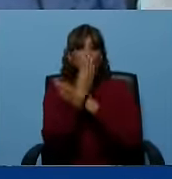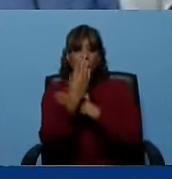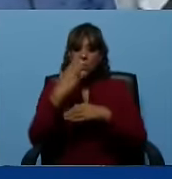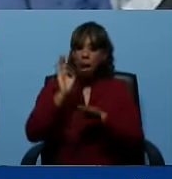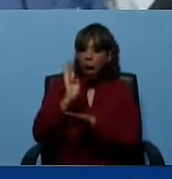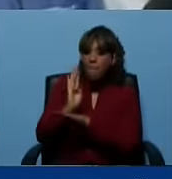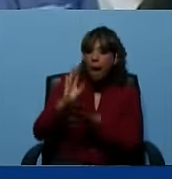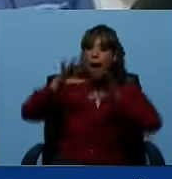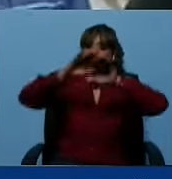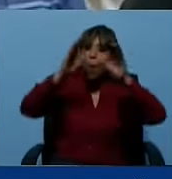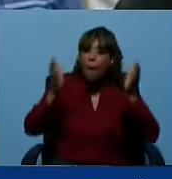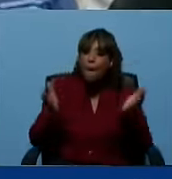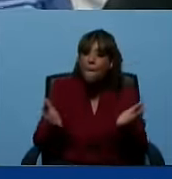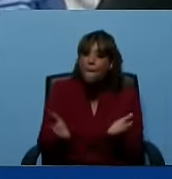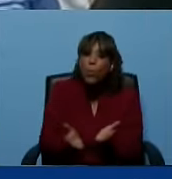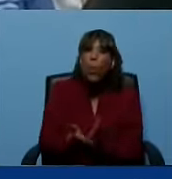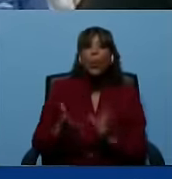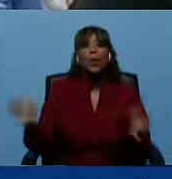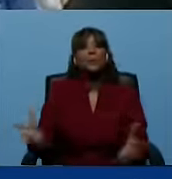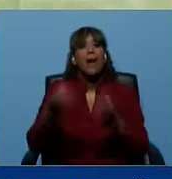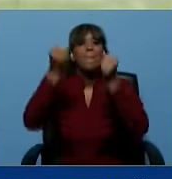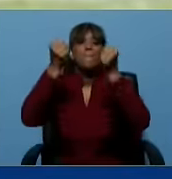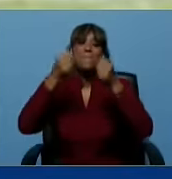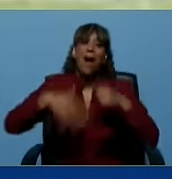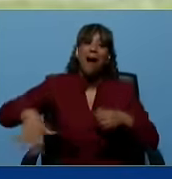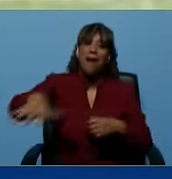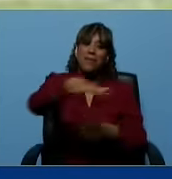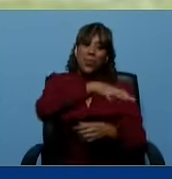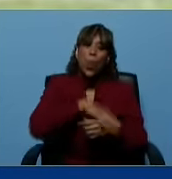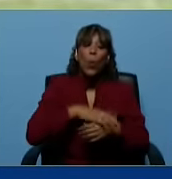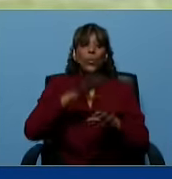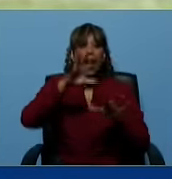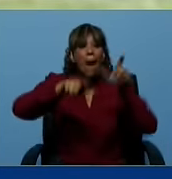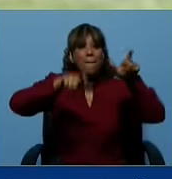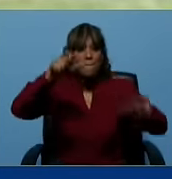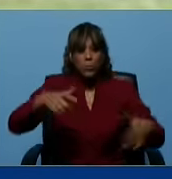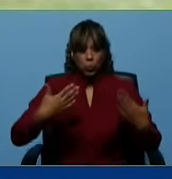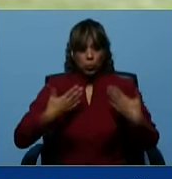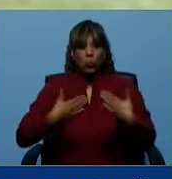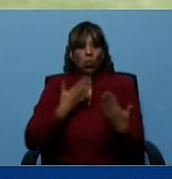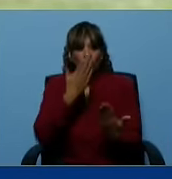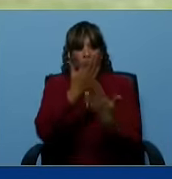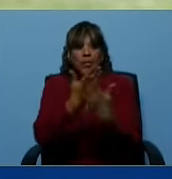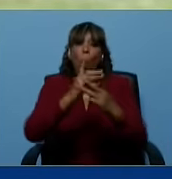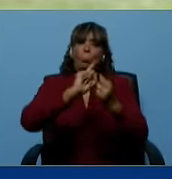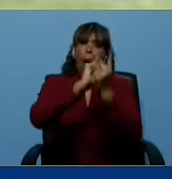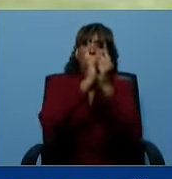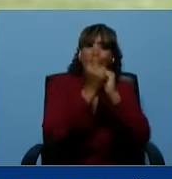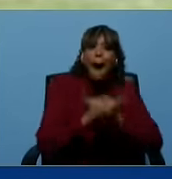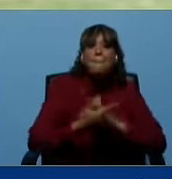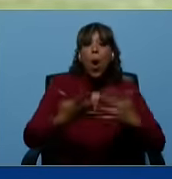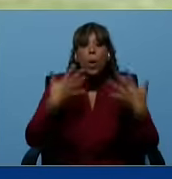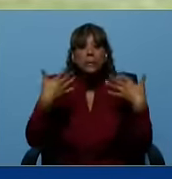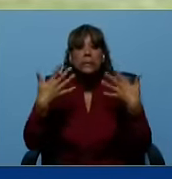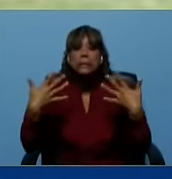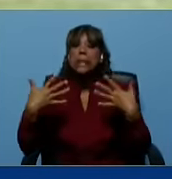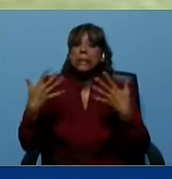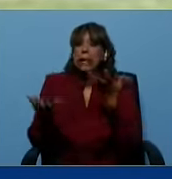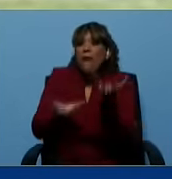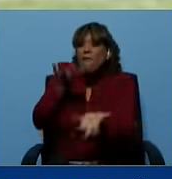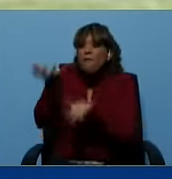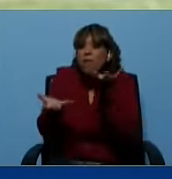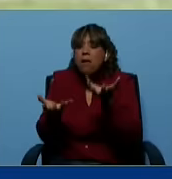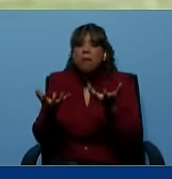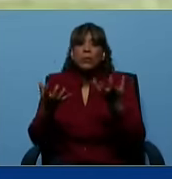nuestra madre naturaleza va a salvar al planeta y sobre todo a la especie humana frente a la emergencia climática que